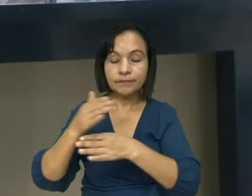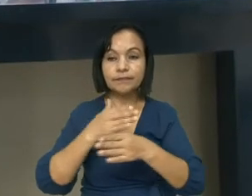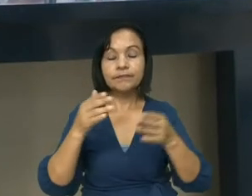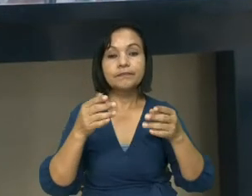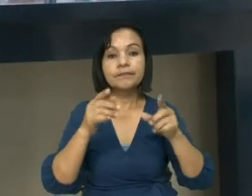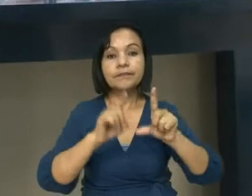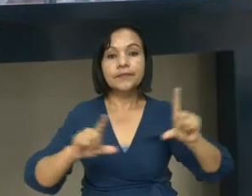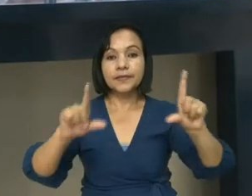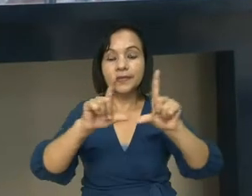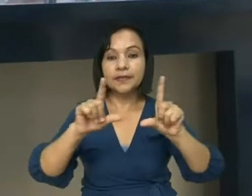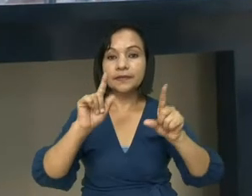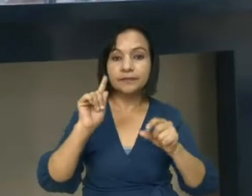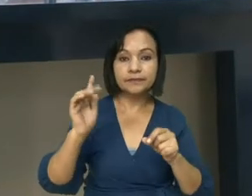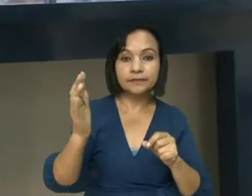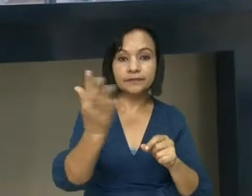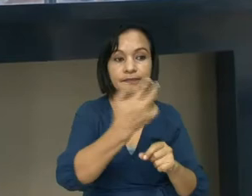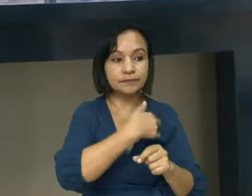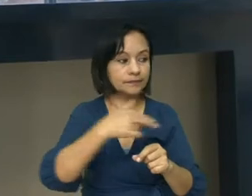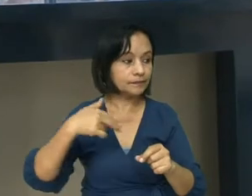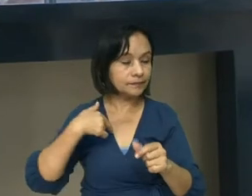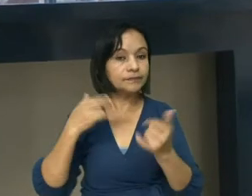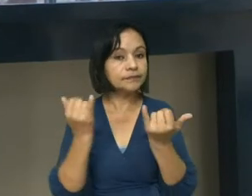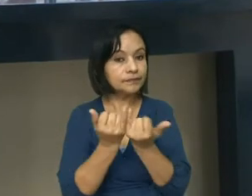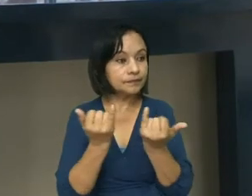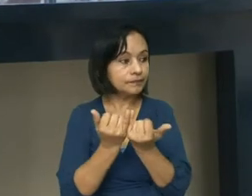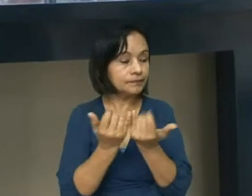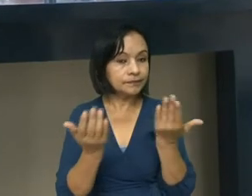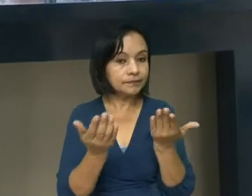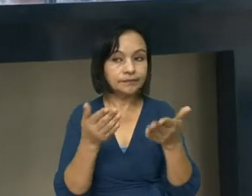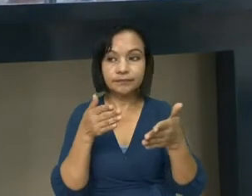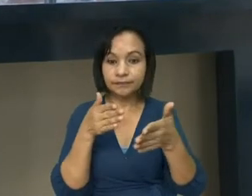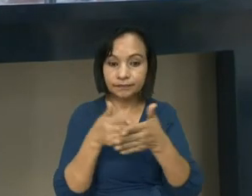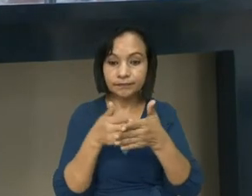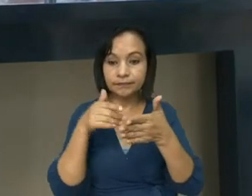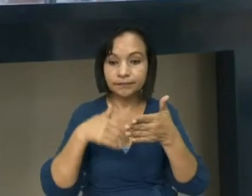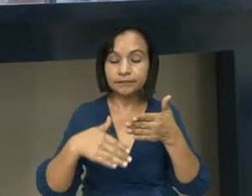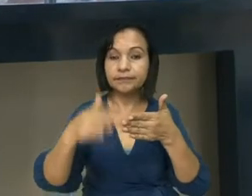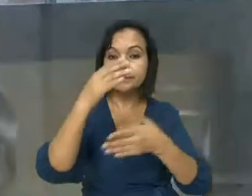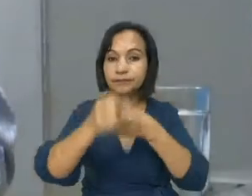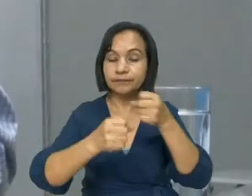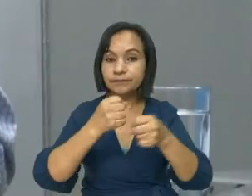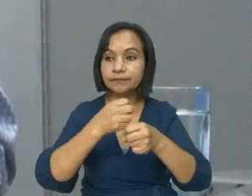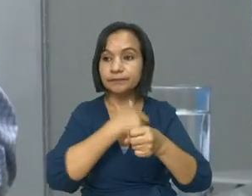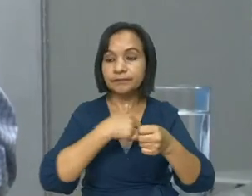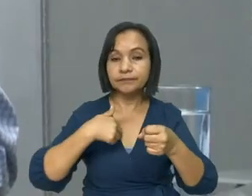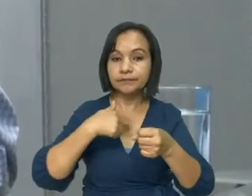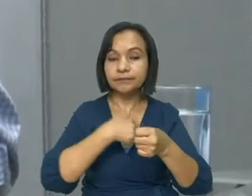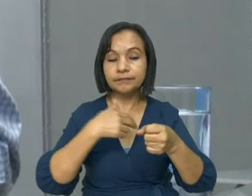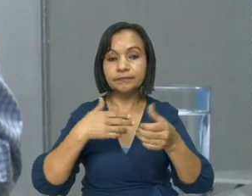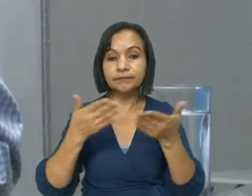territorios. Así es, nosotros tenemos la esperanza que en el corto, mediano y el largo plazo nosotros vamos a cerrar la